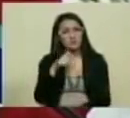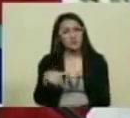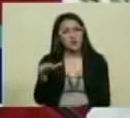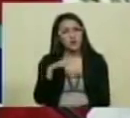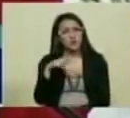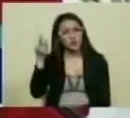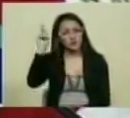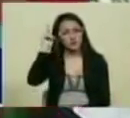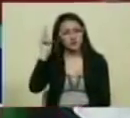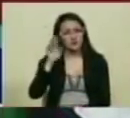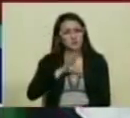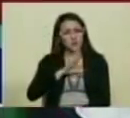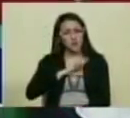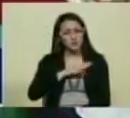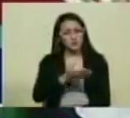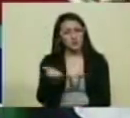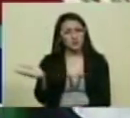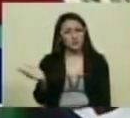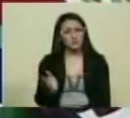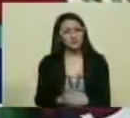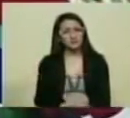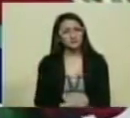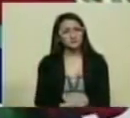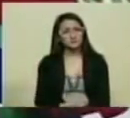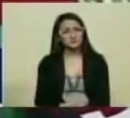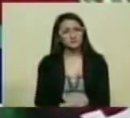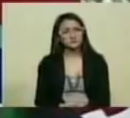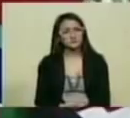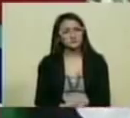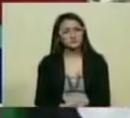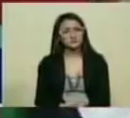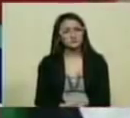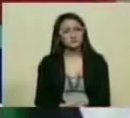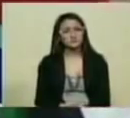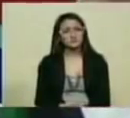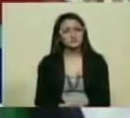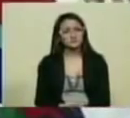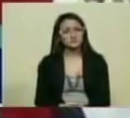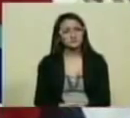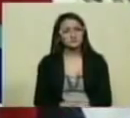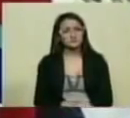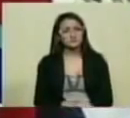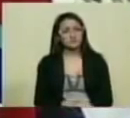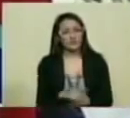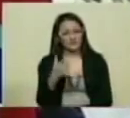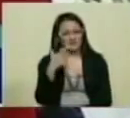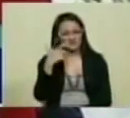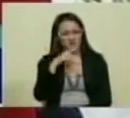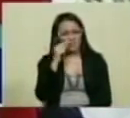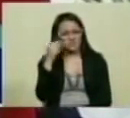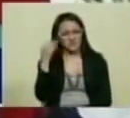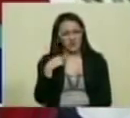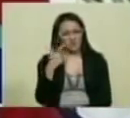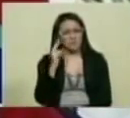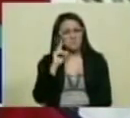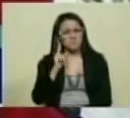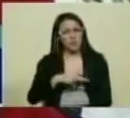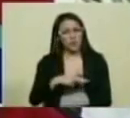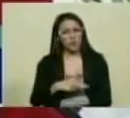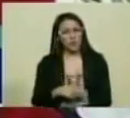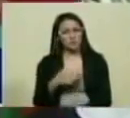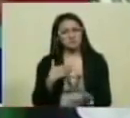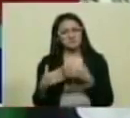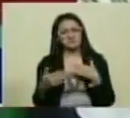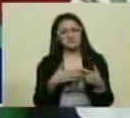originarios. Ah, no, pero me imagino que él se creía absolutamente puro. Y no les importa